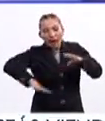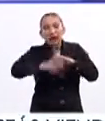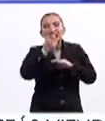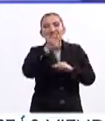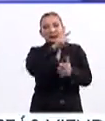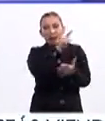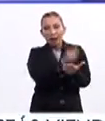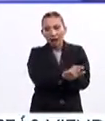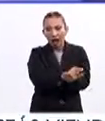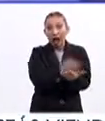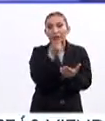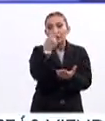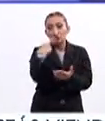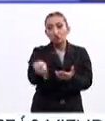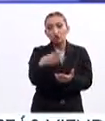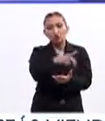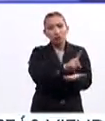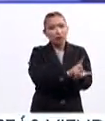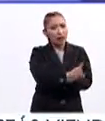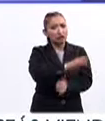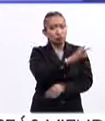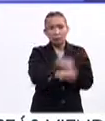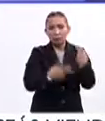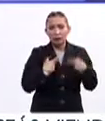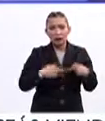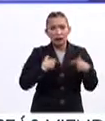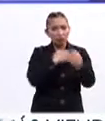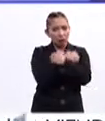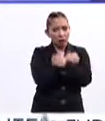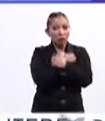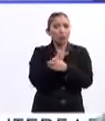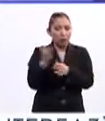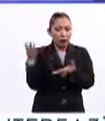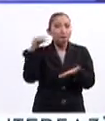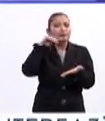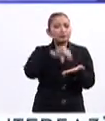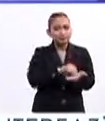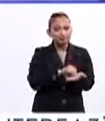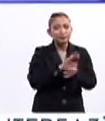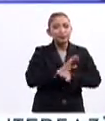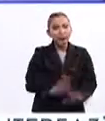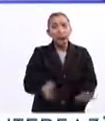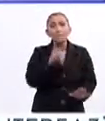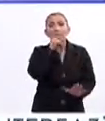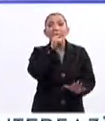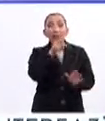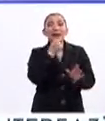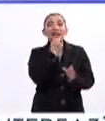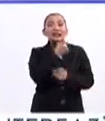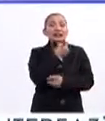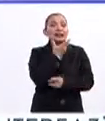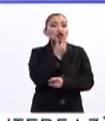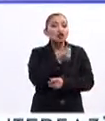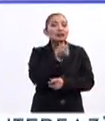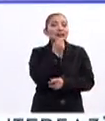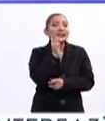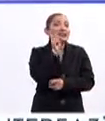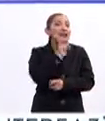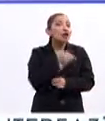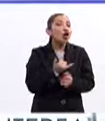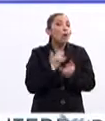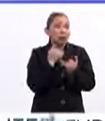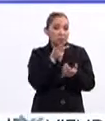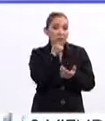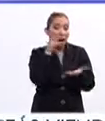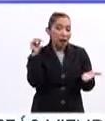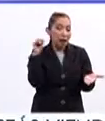esta ley, de este derecho fundamental de todos los mexicanos a la educación, porque se incluirá a las palabras niños, niñas y jóvenes, y